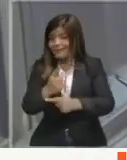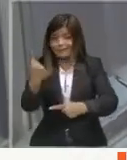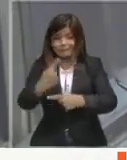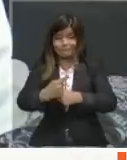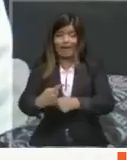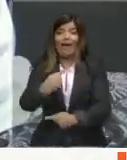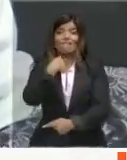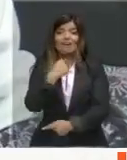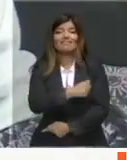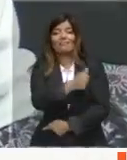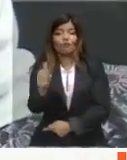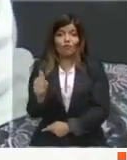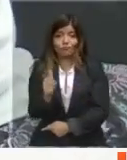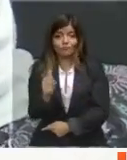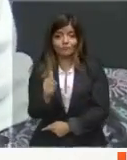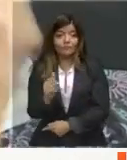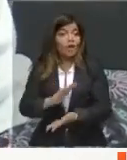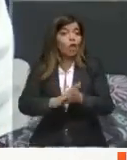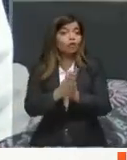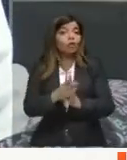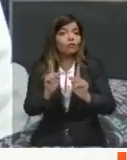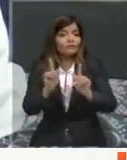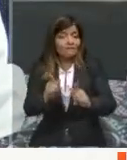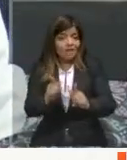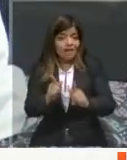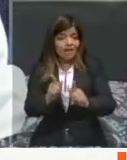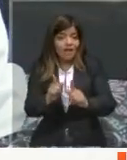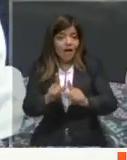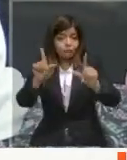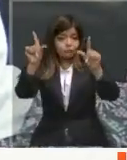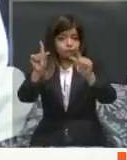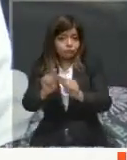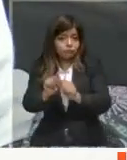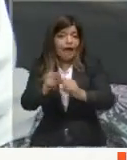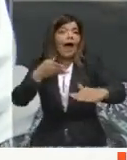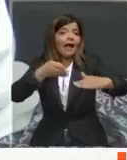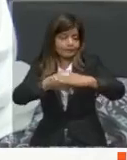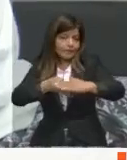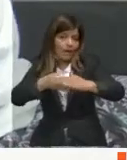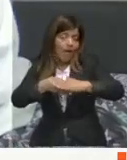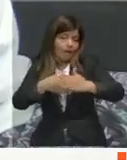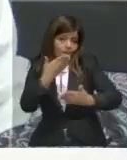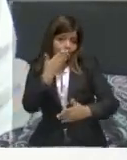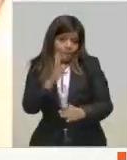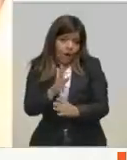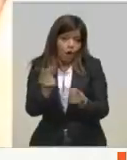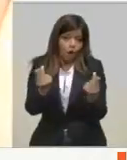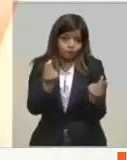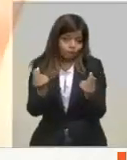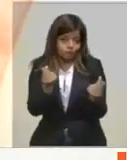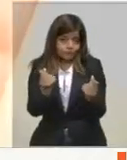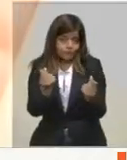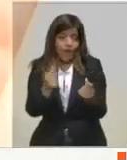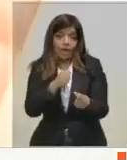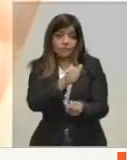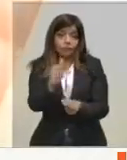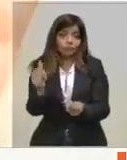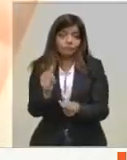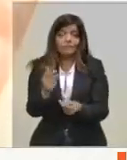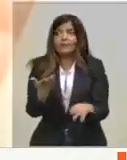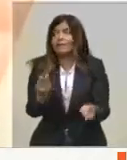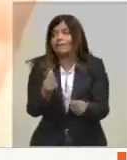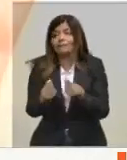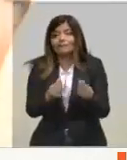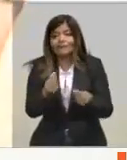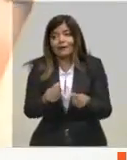a todos. Todos deberían bajar, tener una accesibilidad más al bolsillo de todos. ¿Qué vamos a hacer? Estos señores tienen el mando